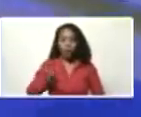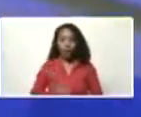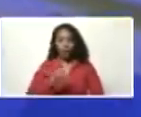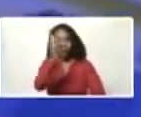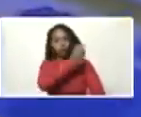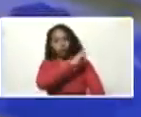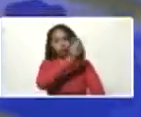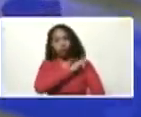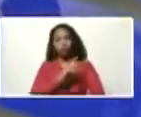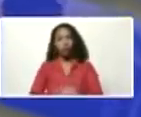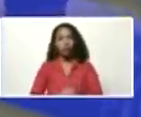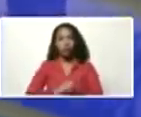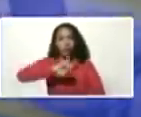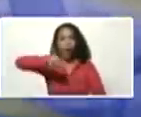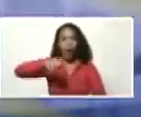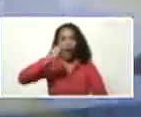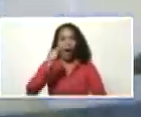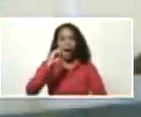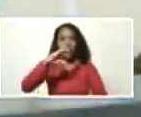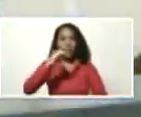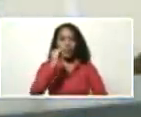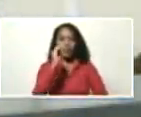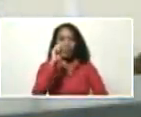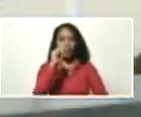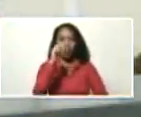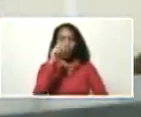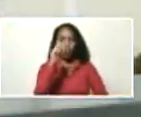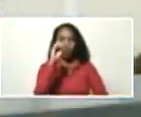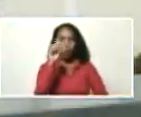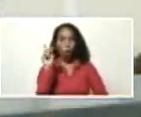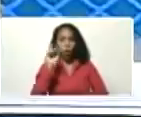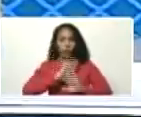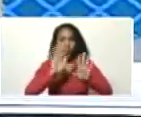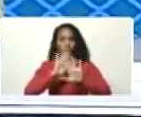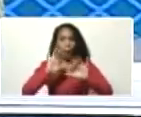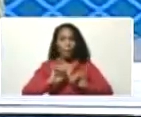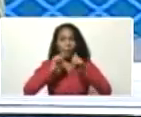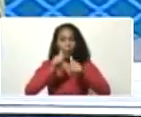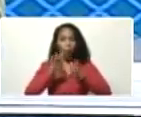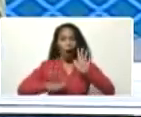jefe Jacinto Pérez Arcay. Ya empezamos este acto